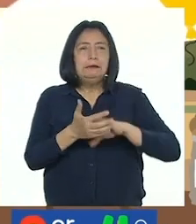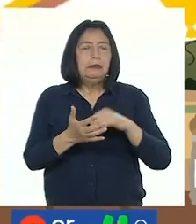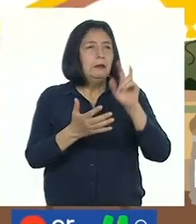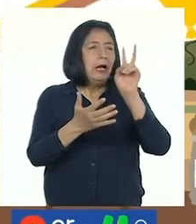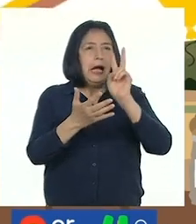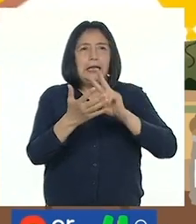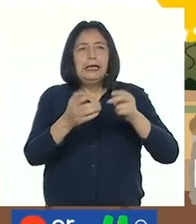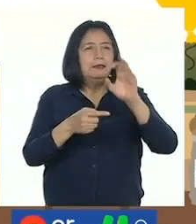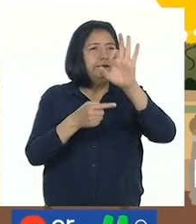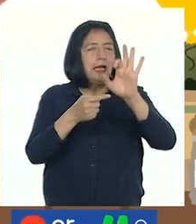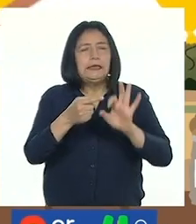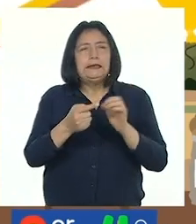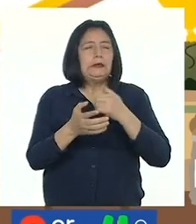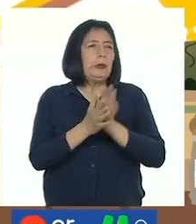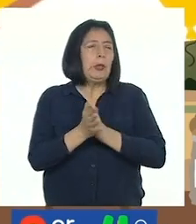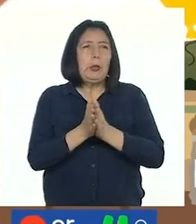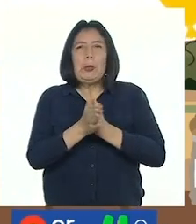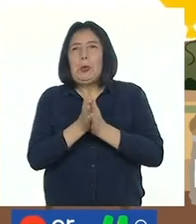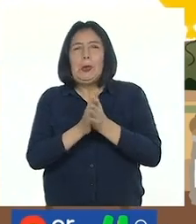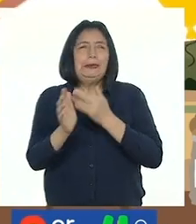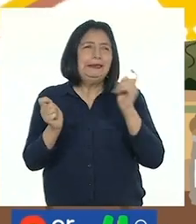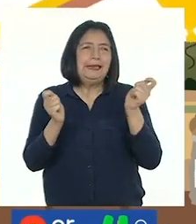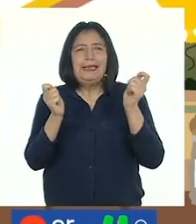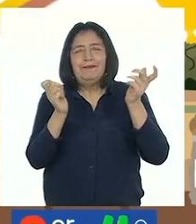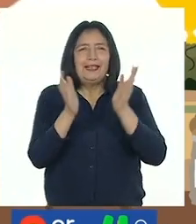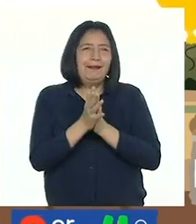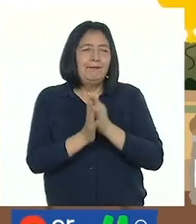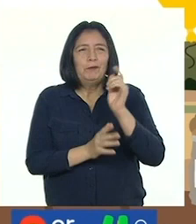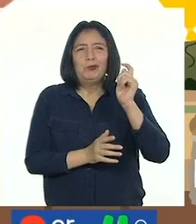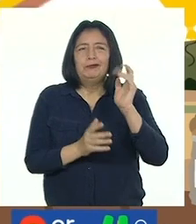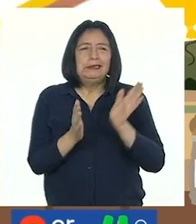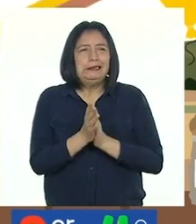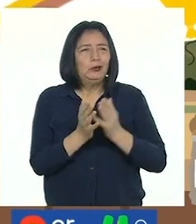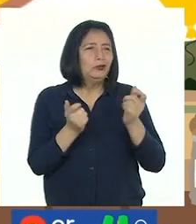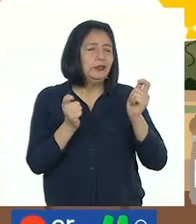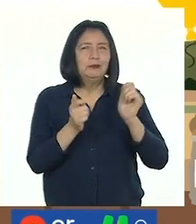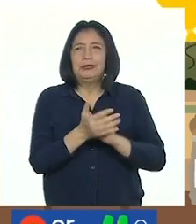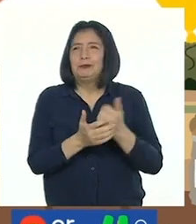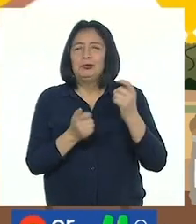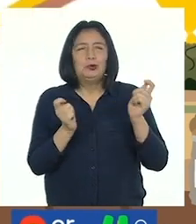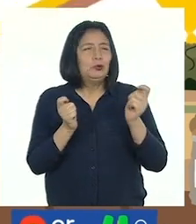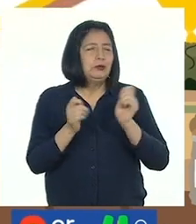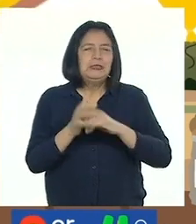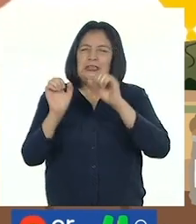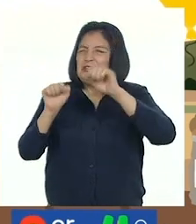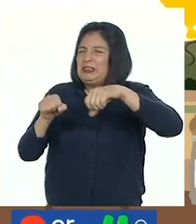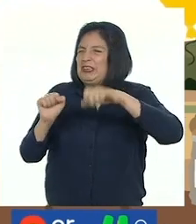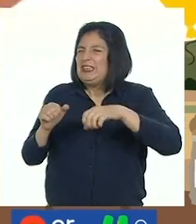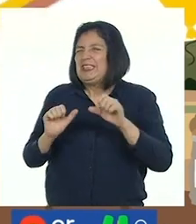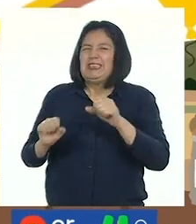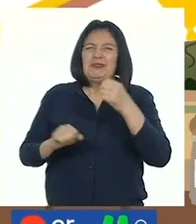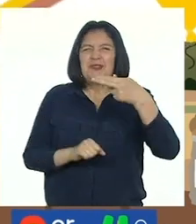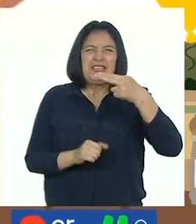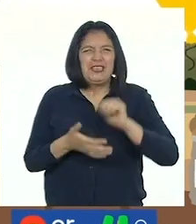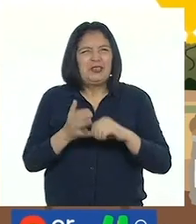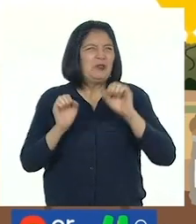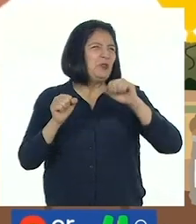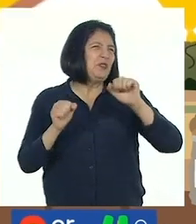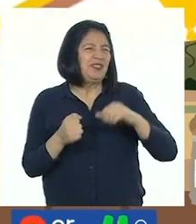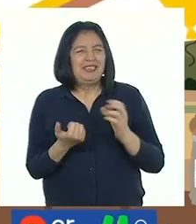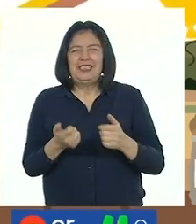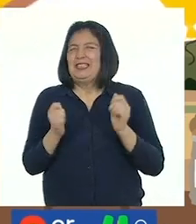leer fracciones! ¡Celebremos, Tito! ¡Celebremos! ¡Lo hicimos, Héctor!